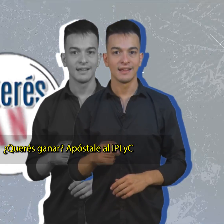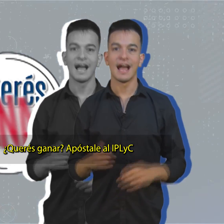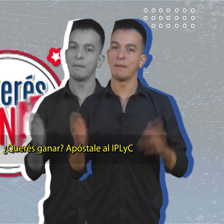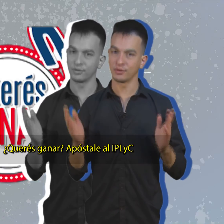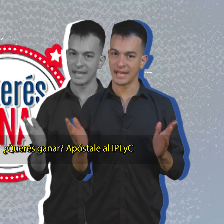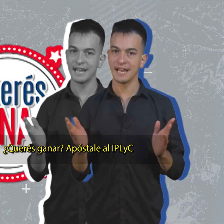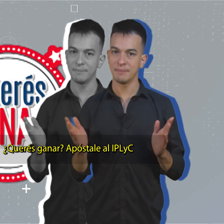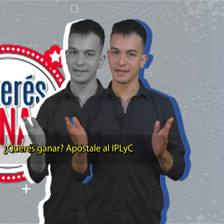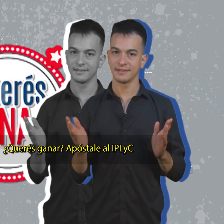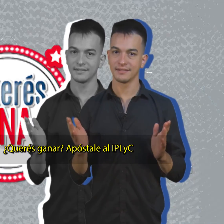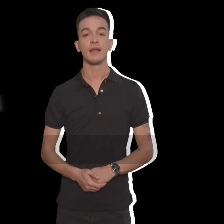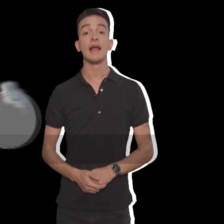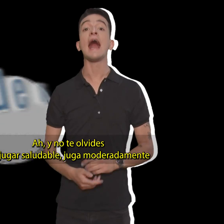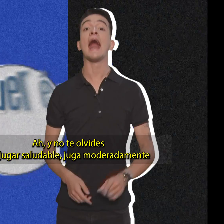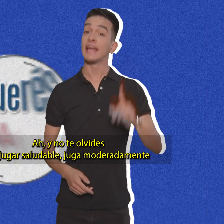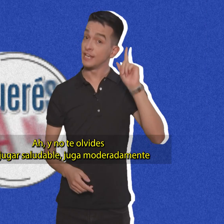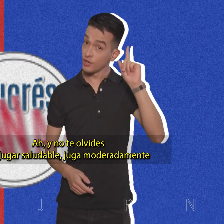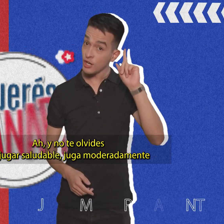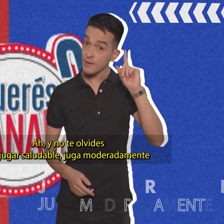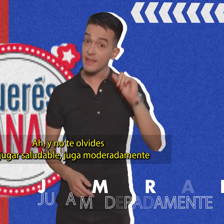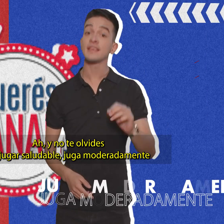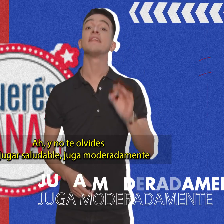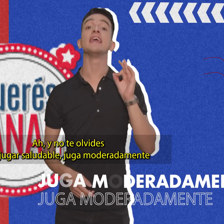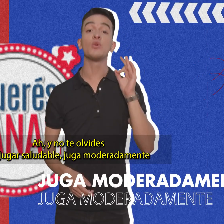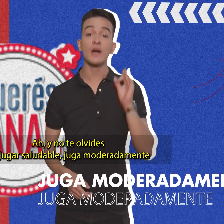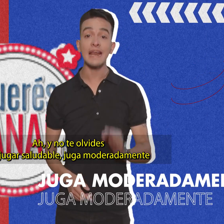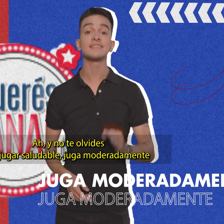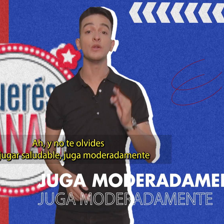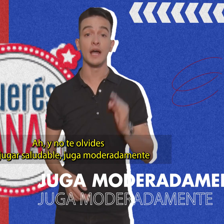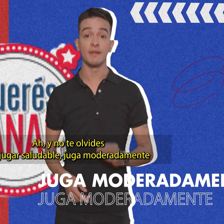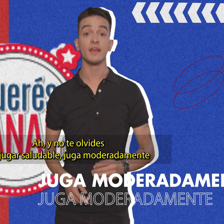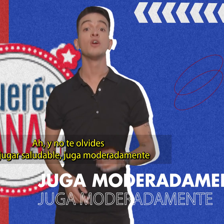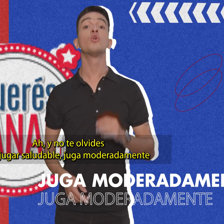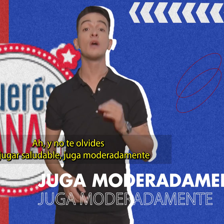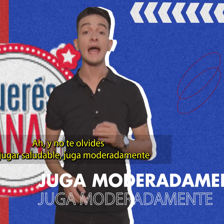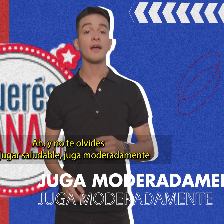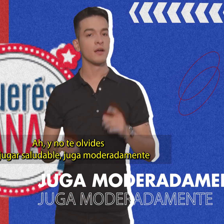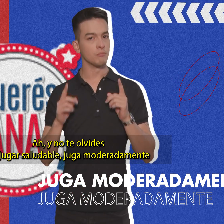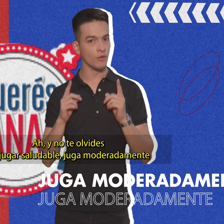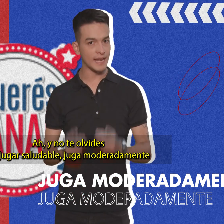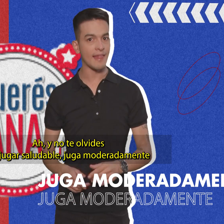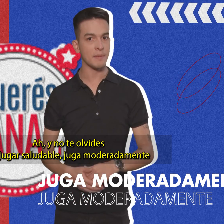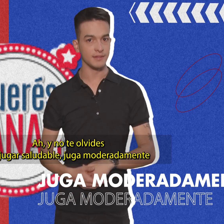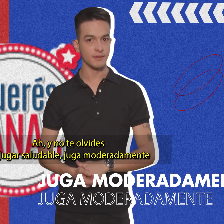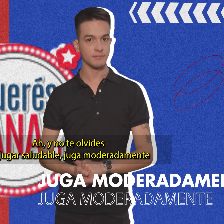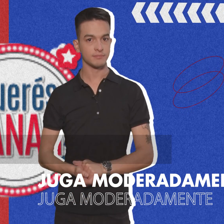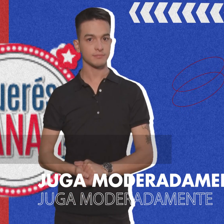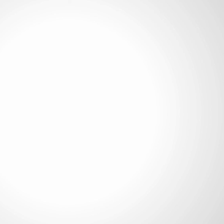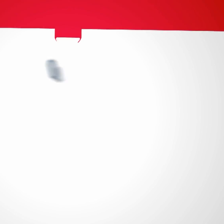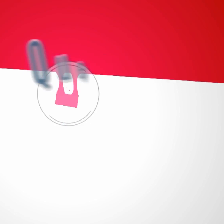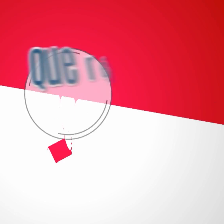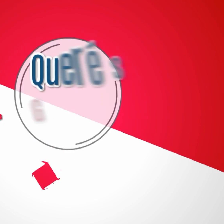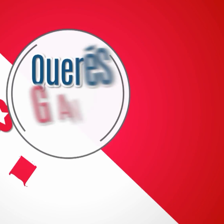ganar? Apostale a Lipic. Ah, y no te olvides de jugar saludable. Jugá moderadamente.